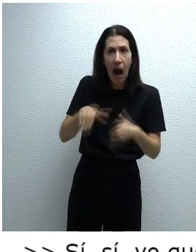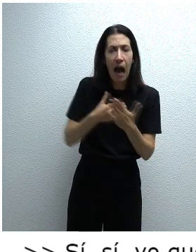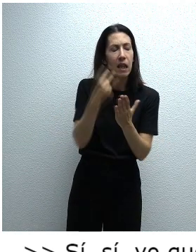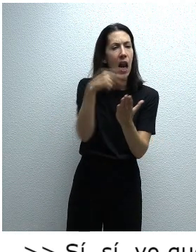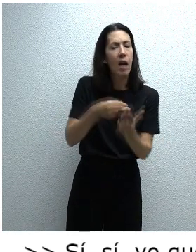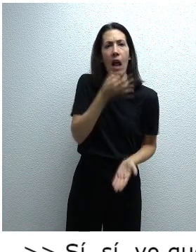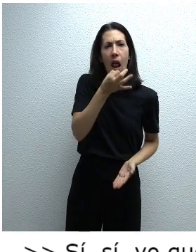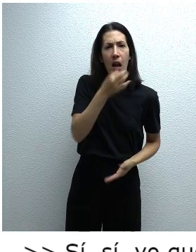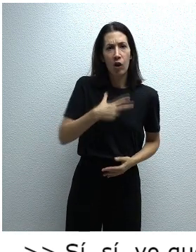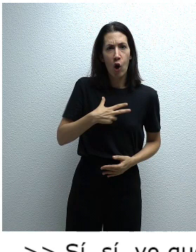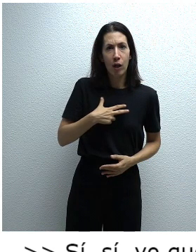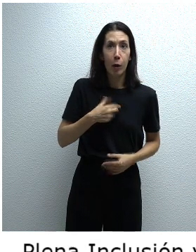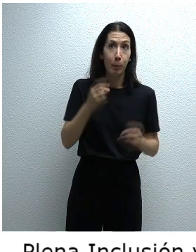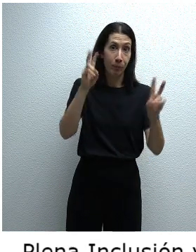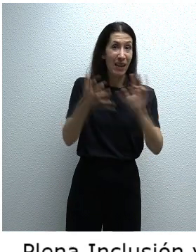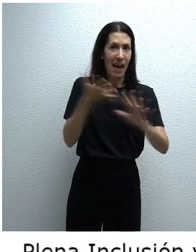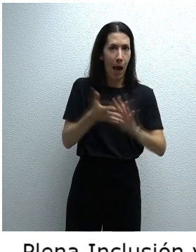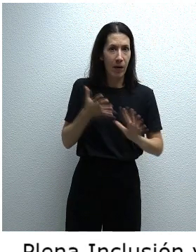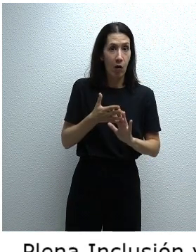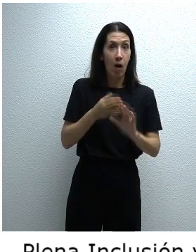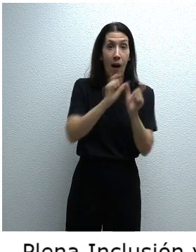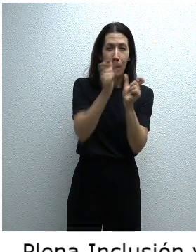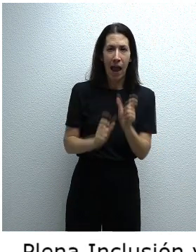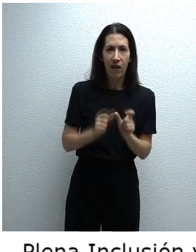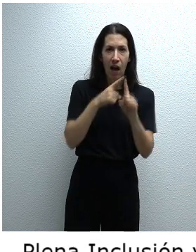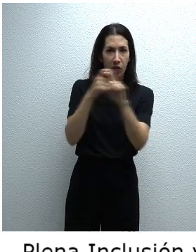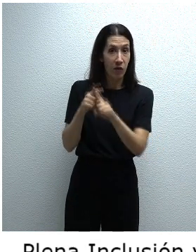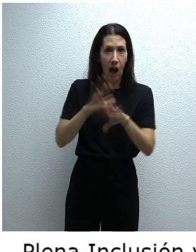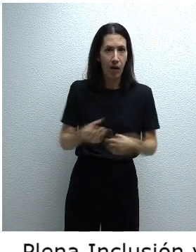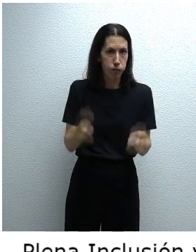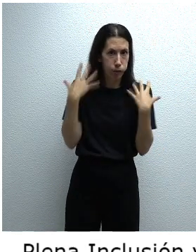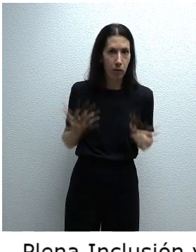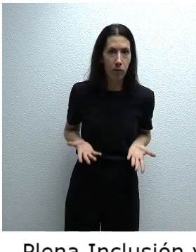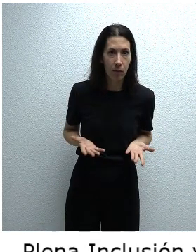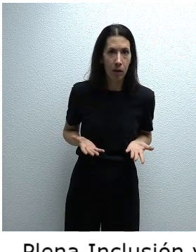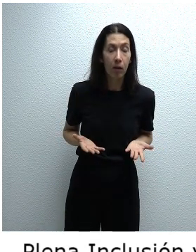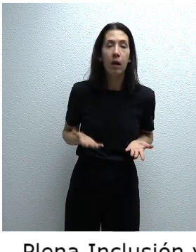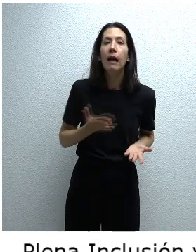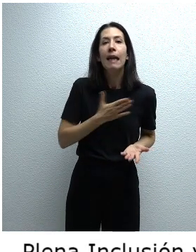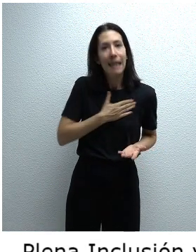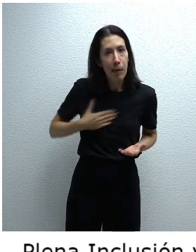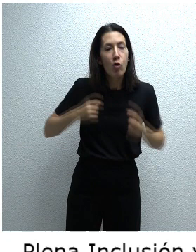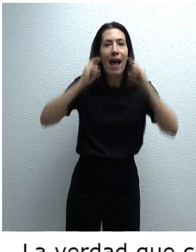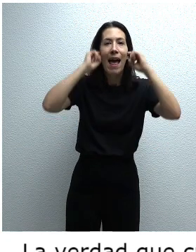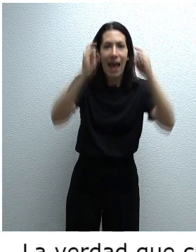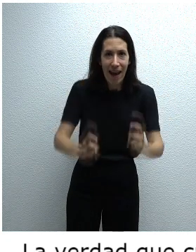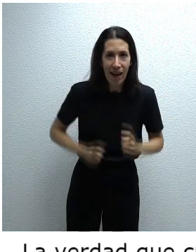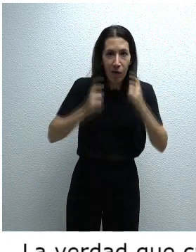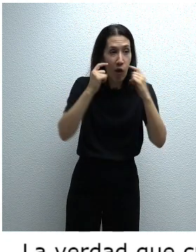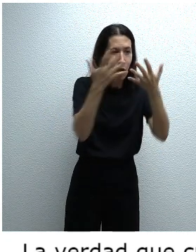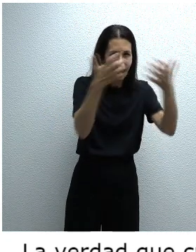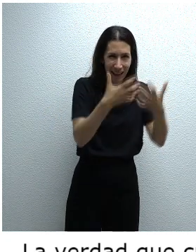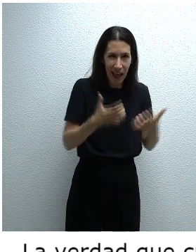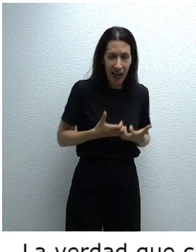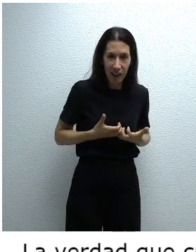notario relativamente rápido y con palabras técnicas que uno no se entera. Entonces, vamos a hacer un esfuerzo de hacer esos textos para que la